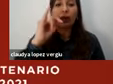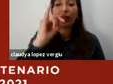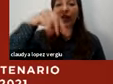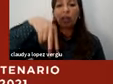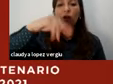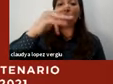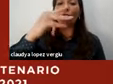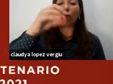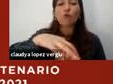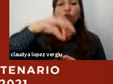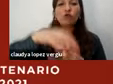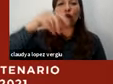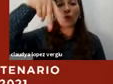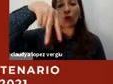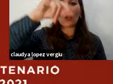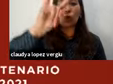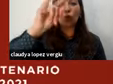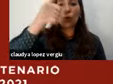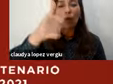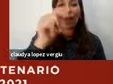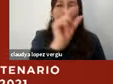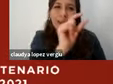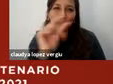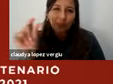www.infusionnua, ¿no? Ahí van a indicar